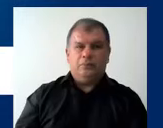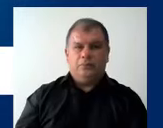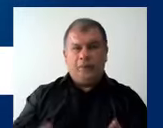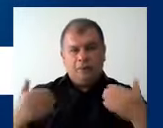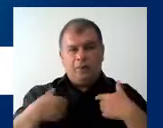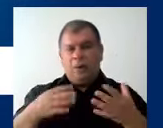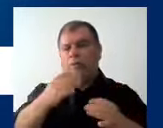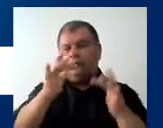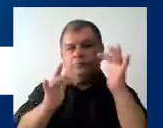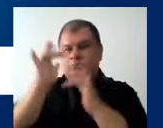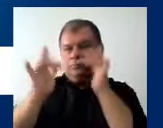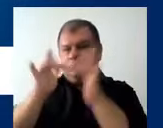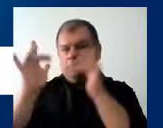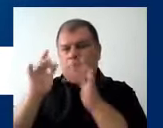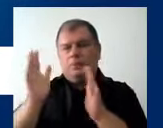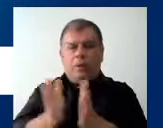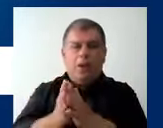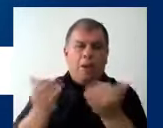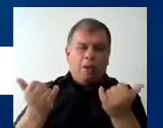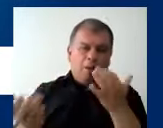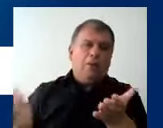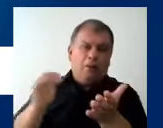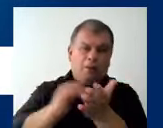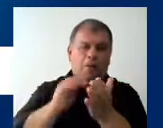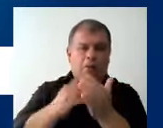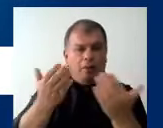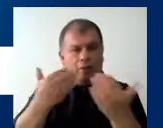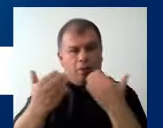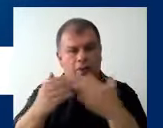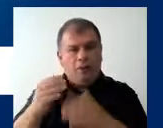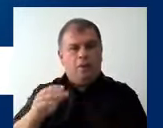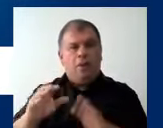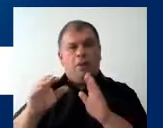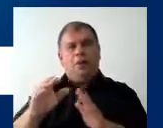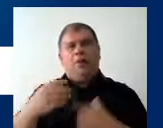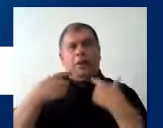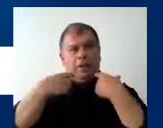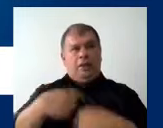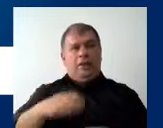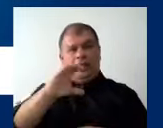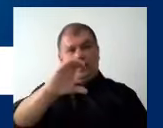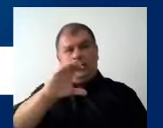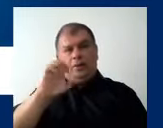Tenemos algunos inconvenientes, pero ahorita retomamos con el doctor César.